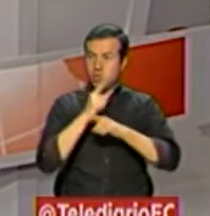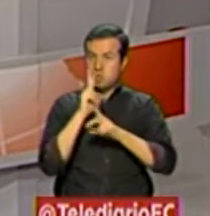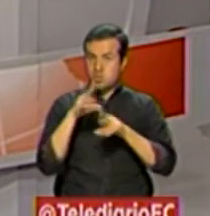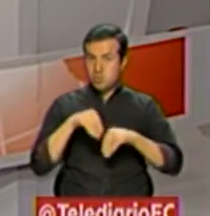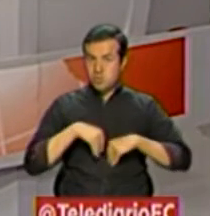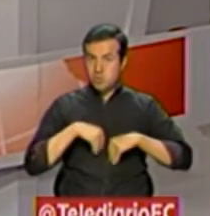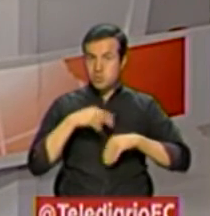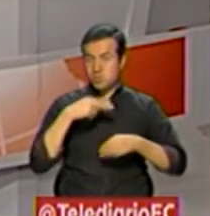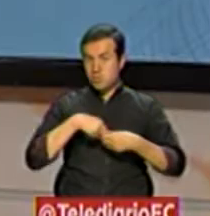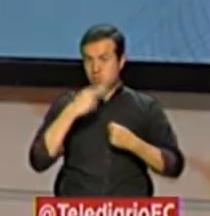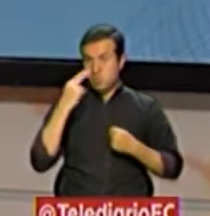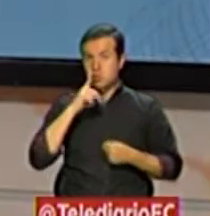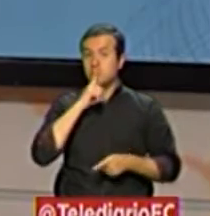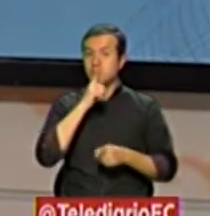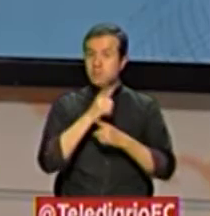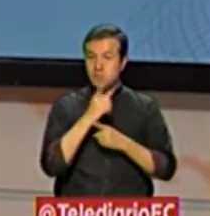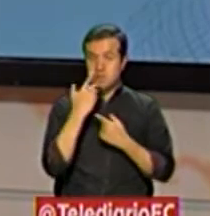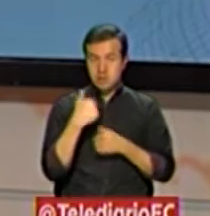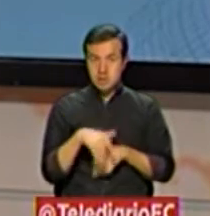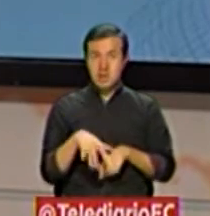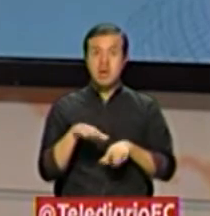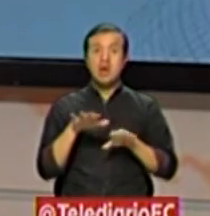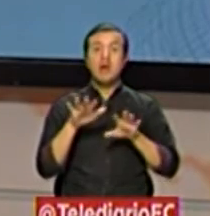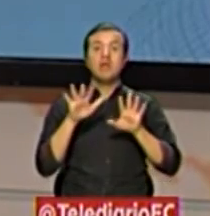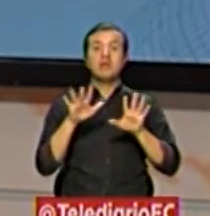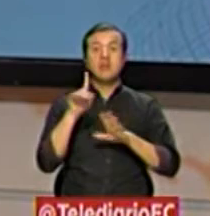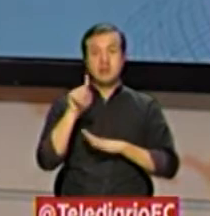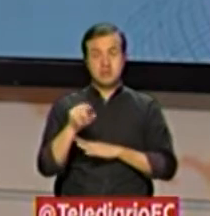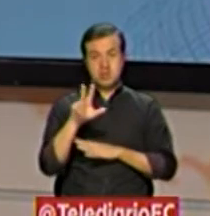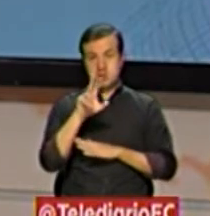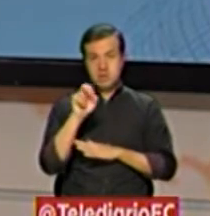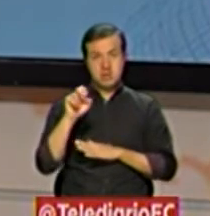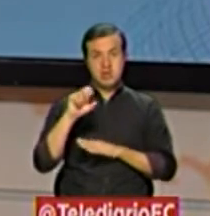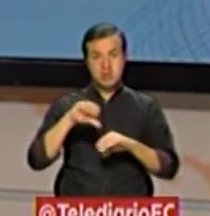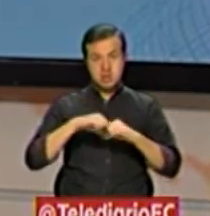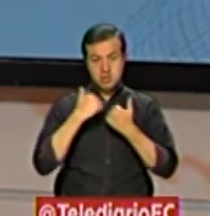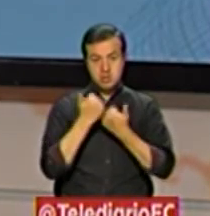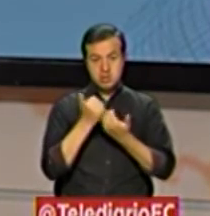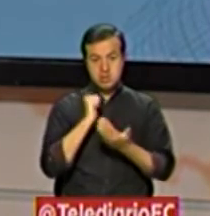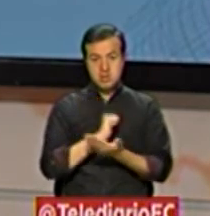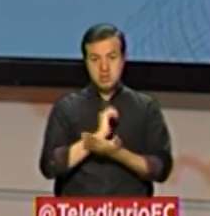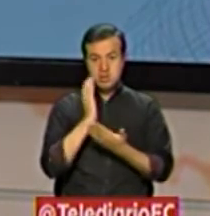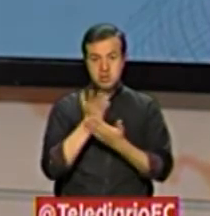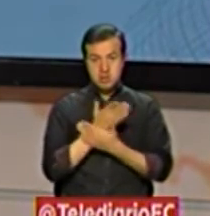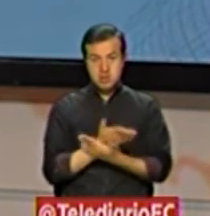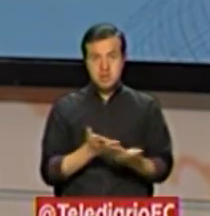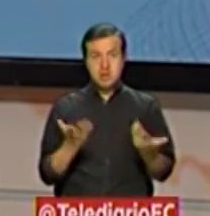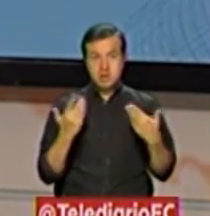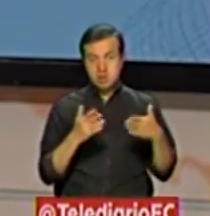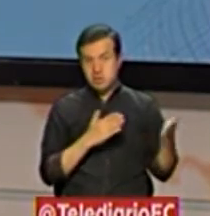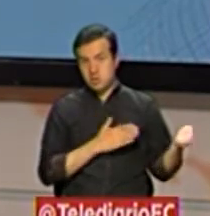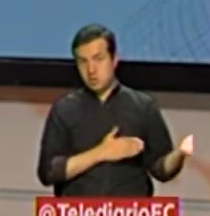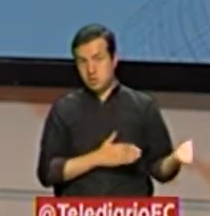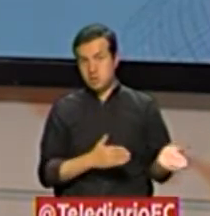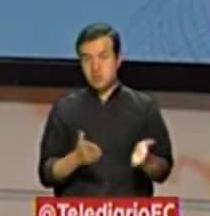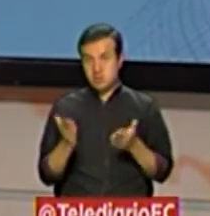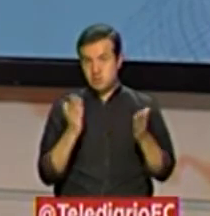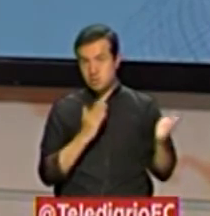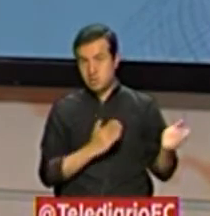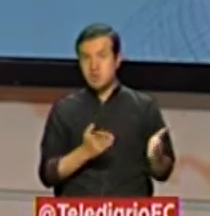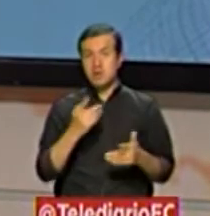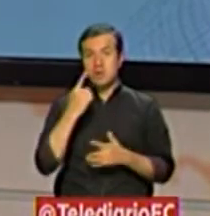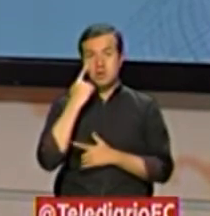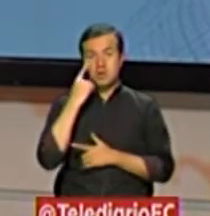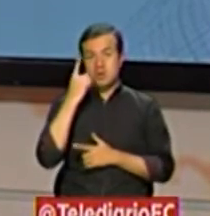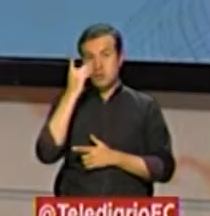aceptación de la renuncia? Claro que sí, a las 10:30 estamos convocados a la Asamblea para poder conocer